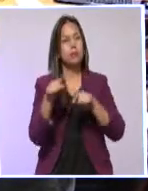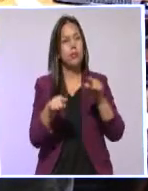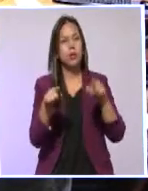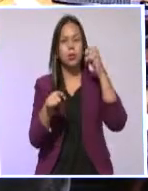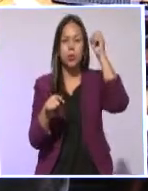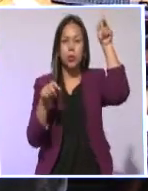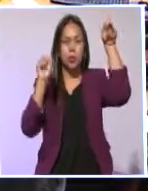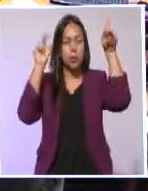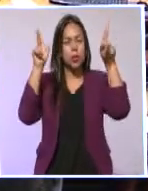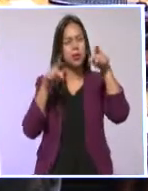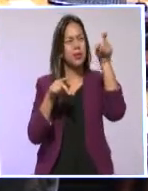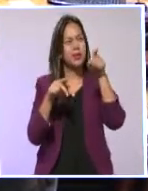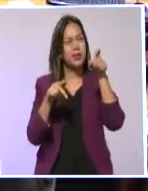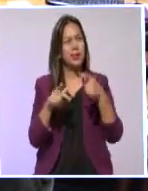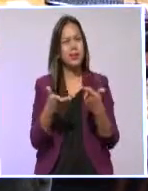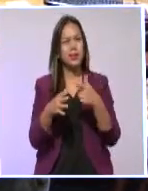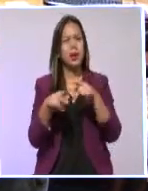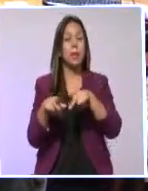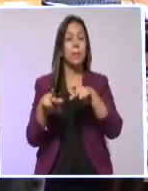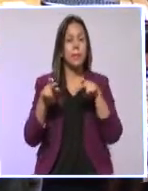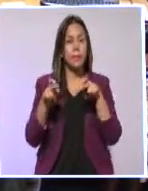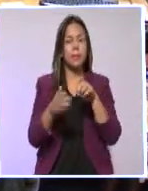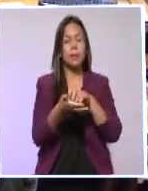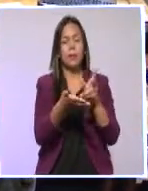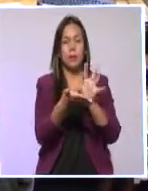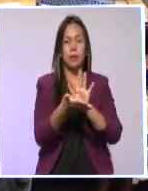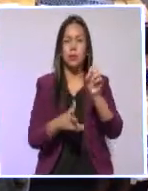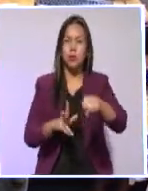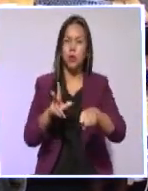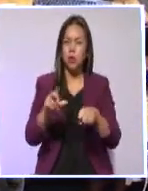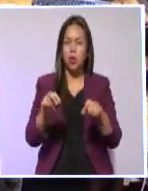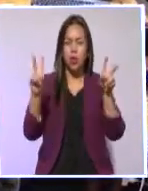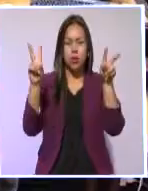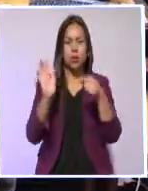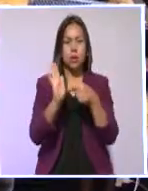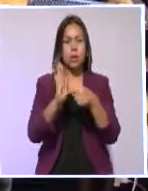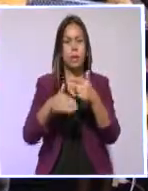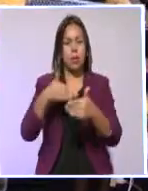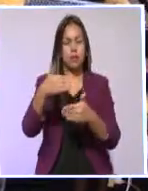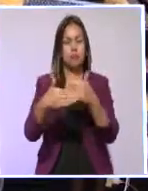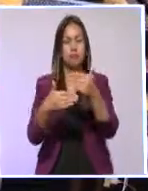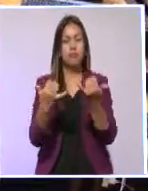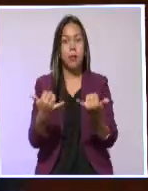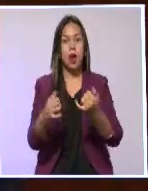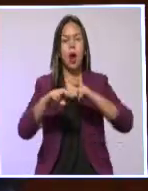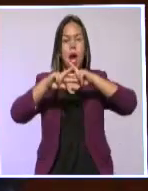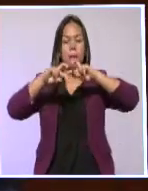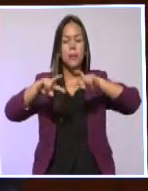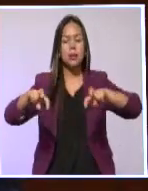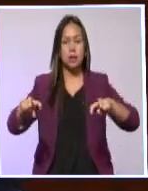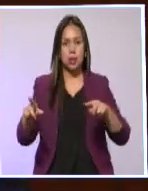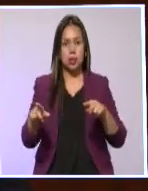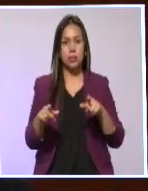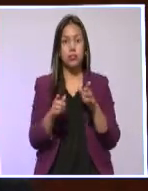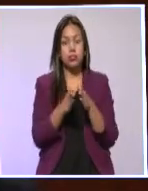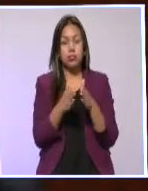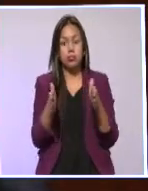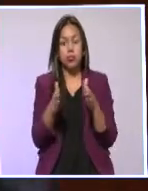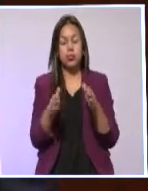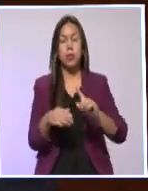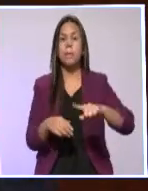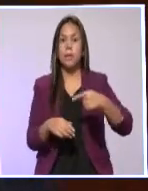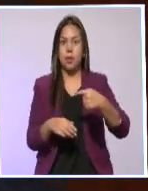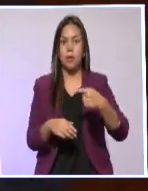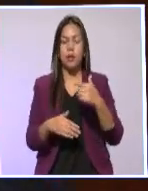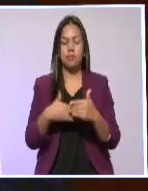reflexiones sobre si se necesita o no la autorización del Parlamento en la etapa de instrucción fiscal, etapa en la que al momento se encuentra